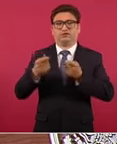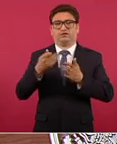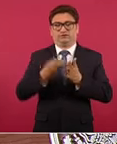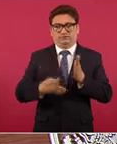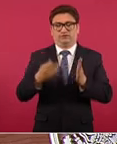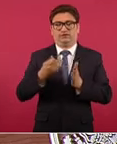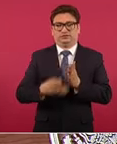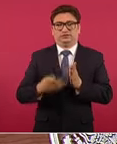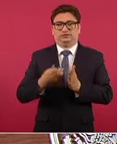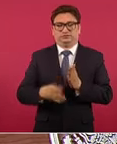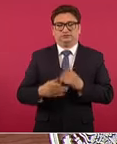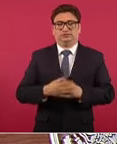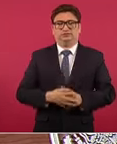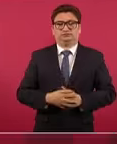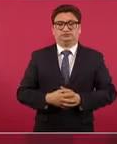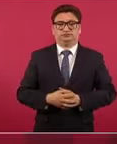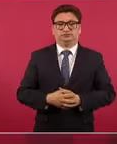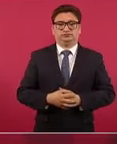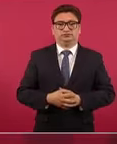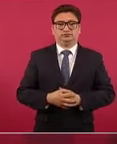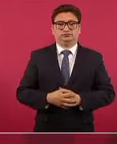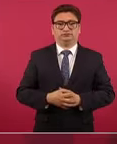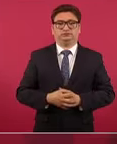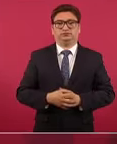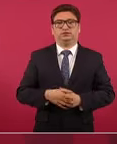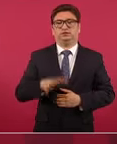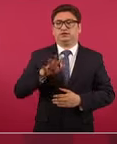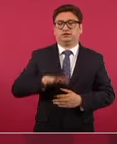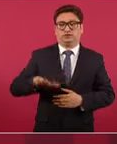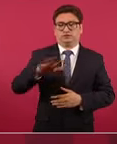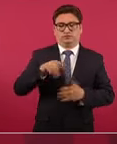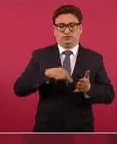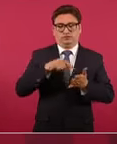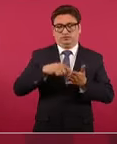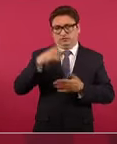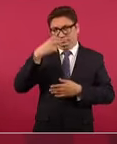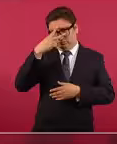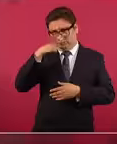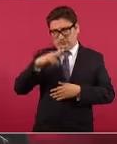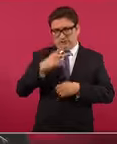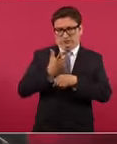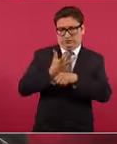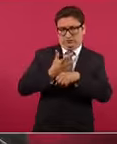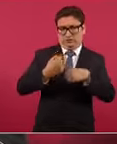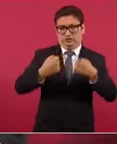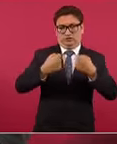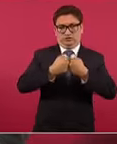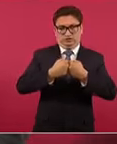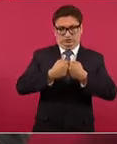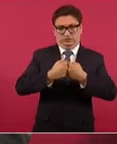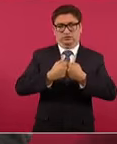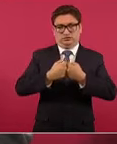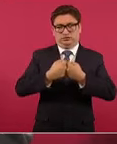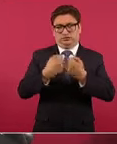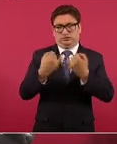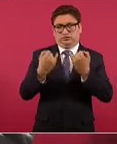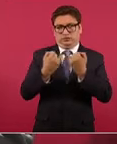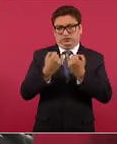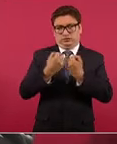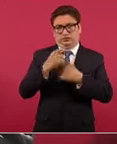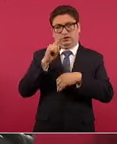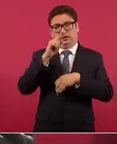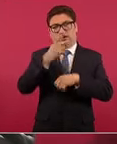en este caso en la frontera de méxico como eeuu y al interior de